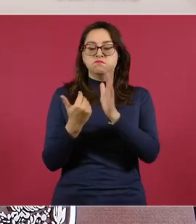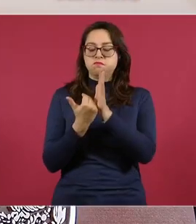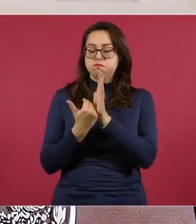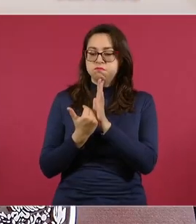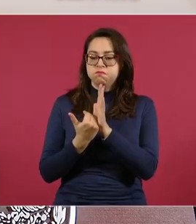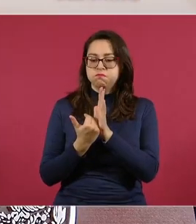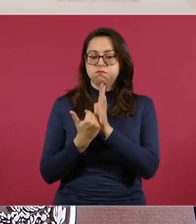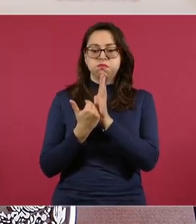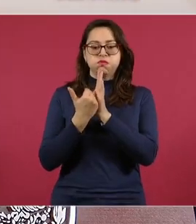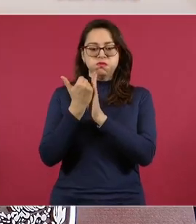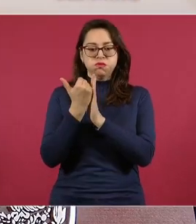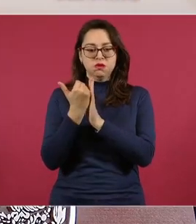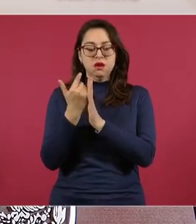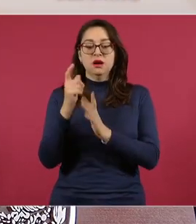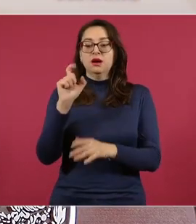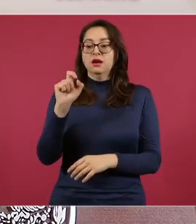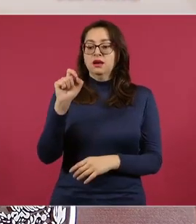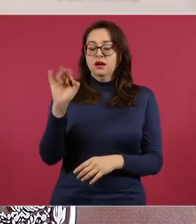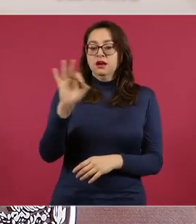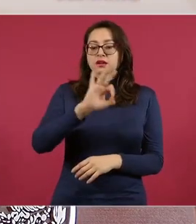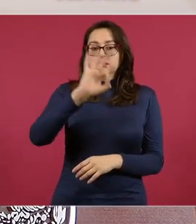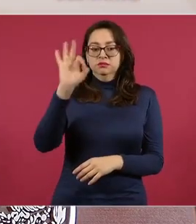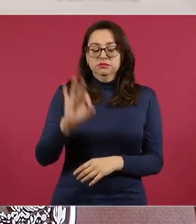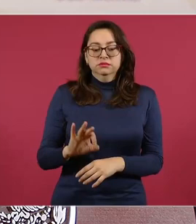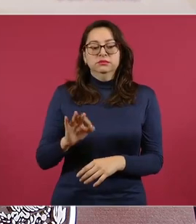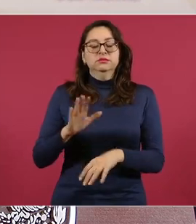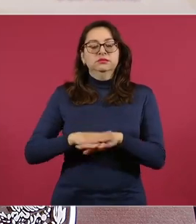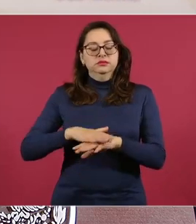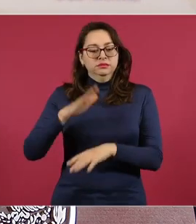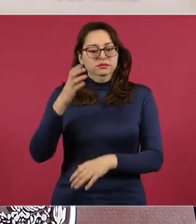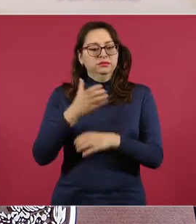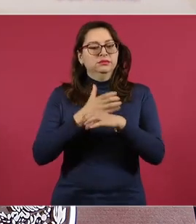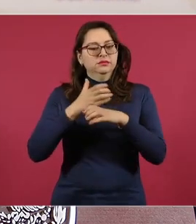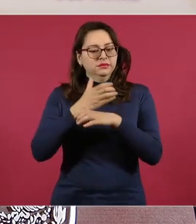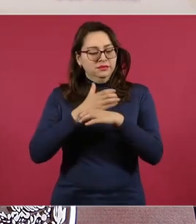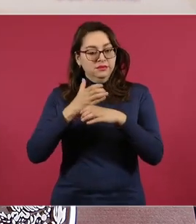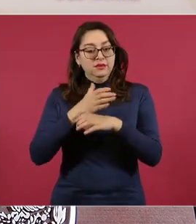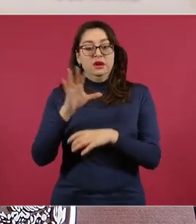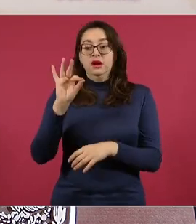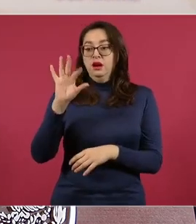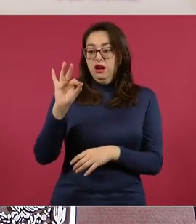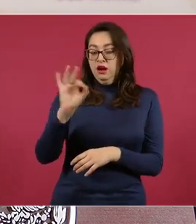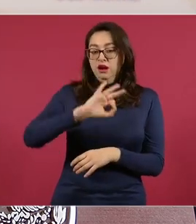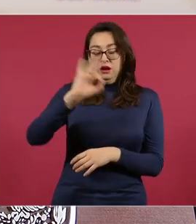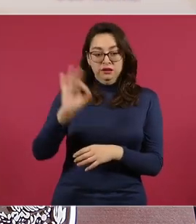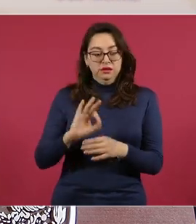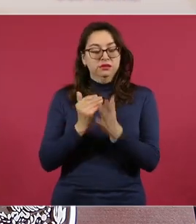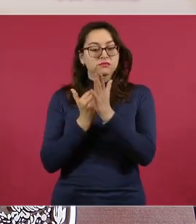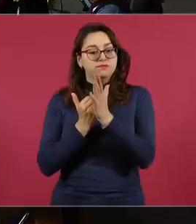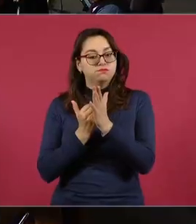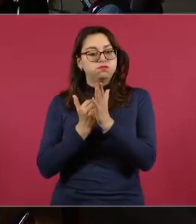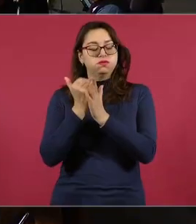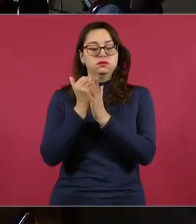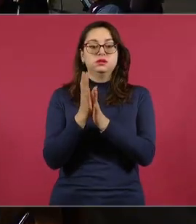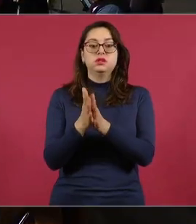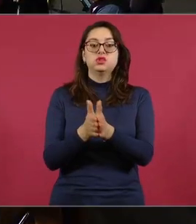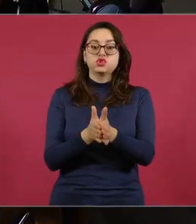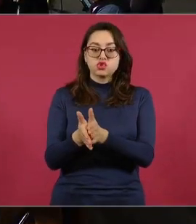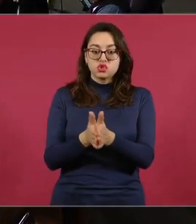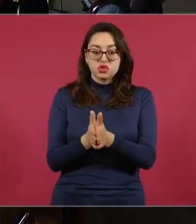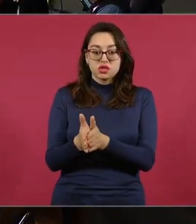producción nacional del 20% de café y 40% de cacao.